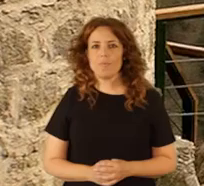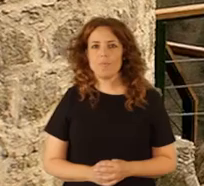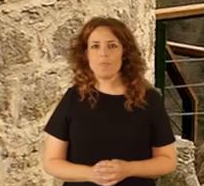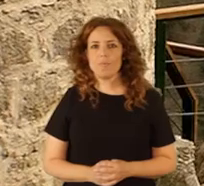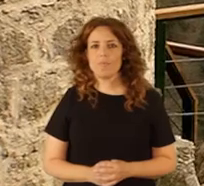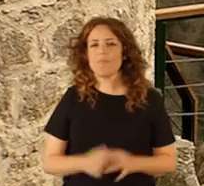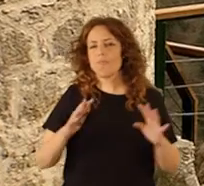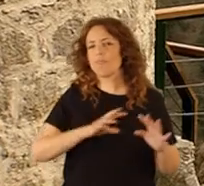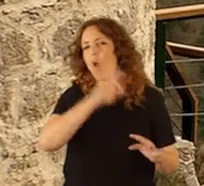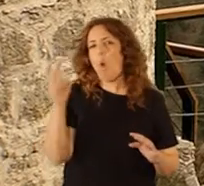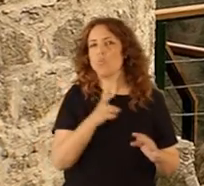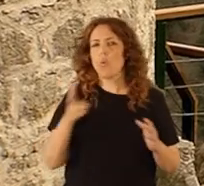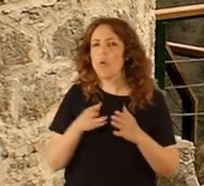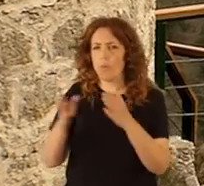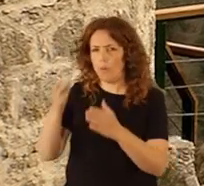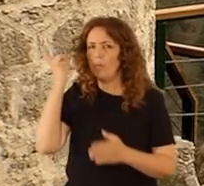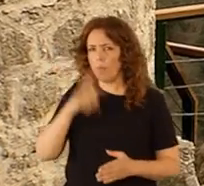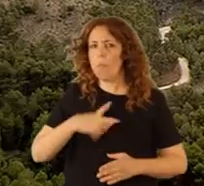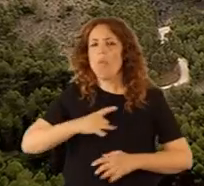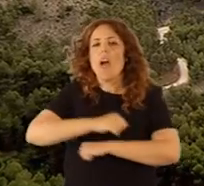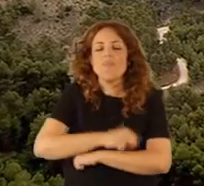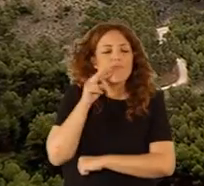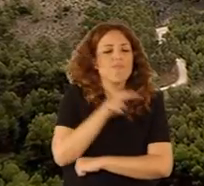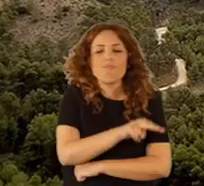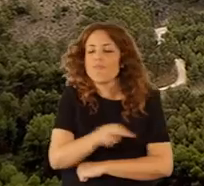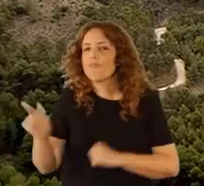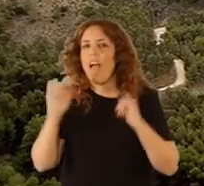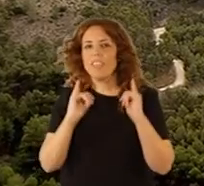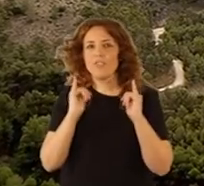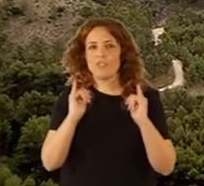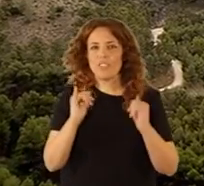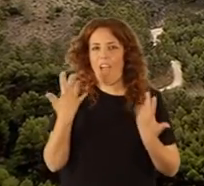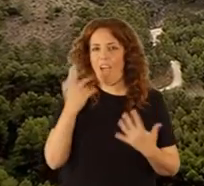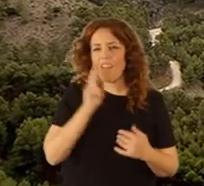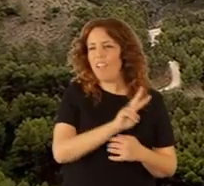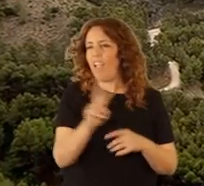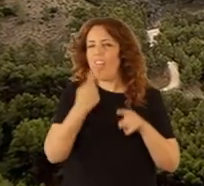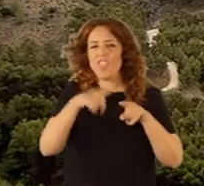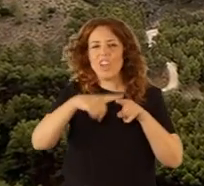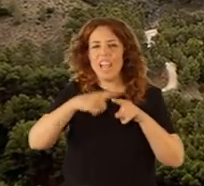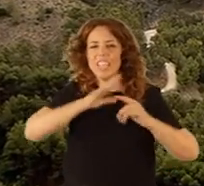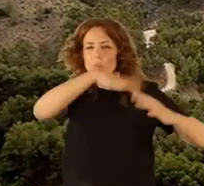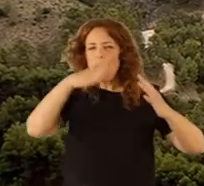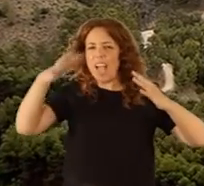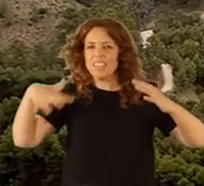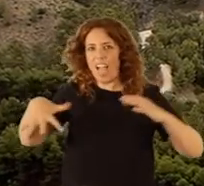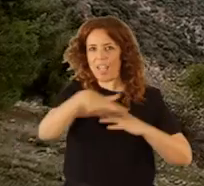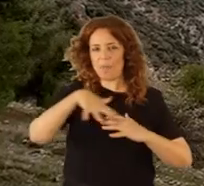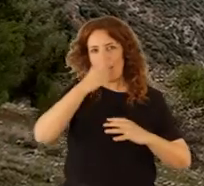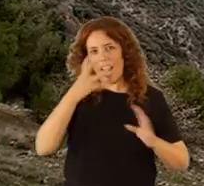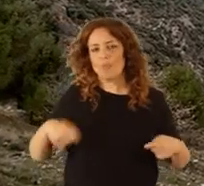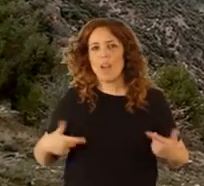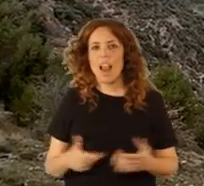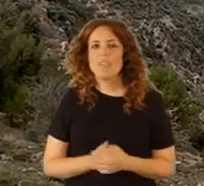paseante Pero hay otras rutas señalizadas y miradores para disfrutar y contemplar los contrastes paisajísticos de este